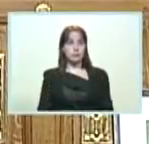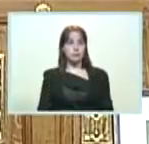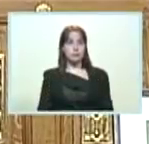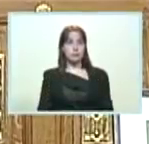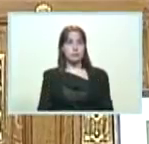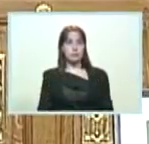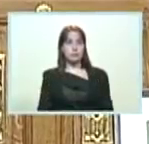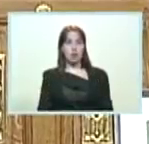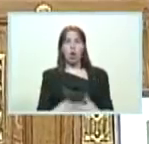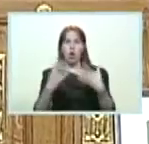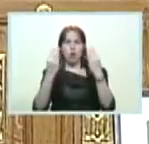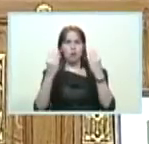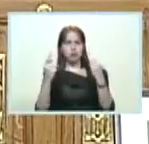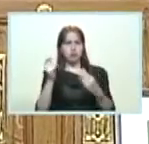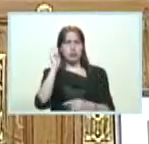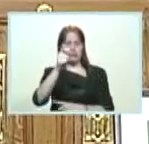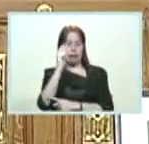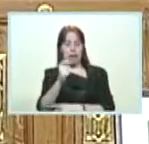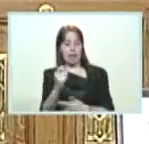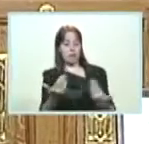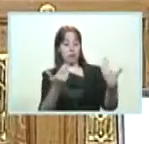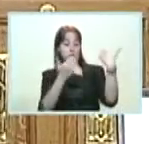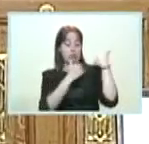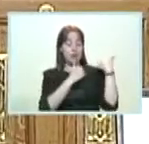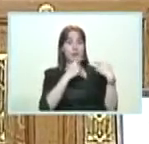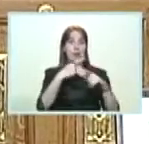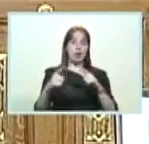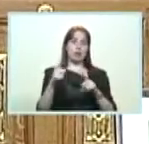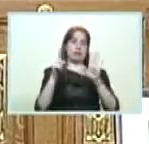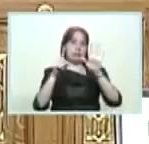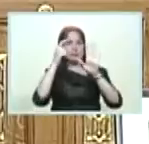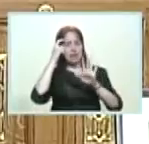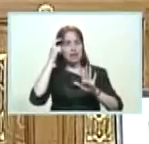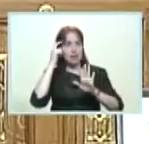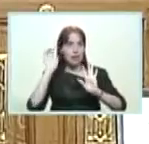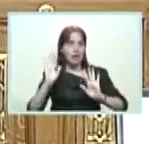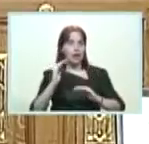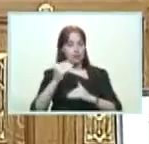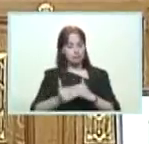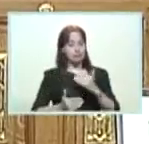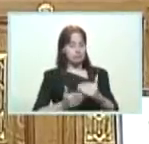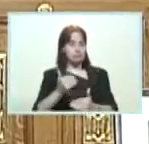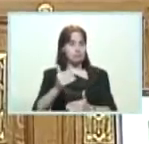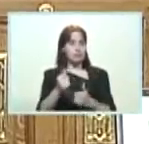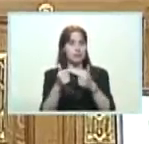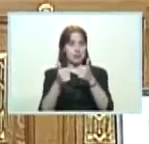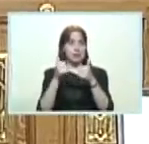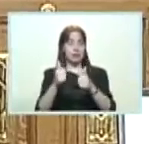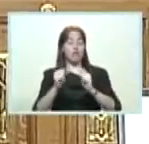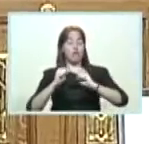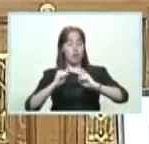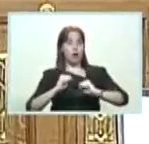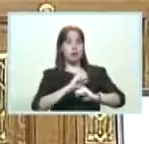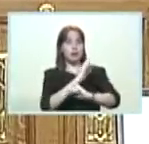Hay tareas que tiene la constituyente, pero en 6 días han arrancado con mucha